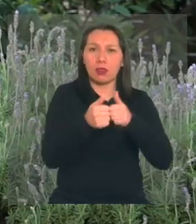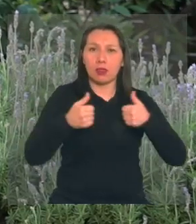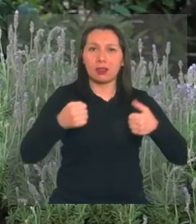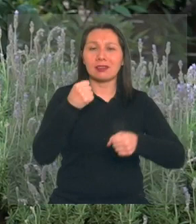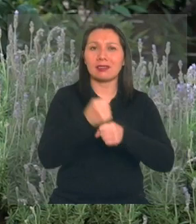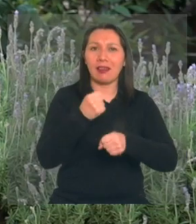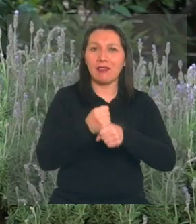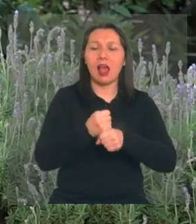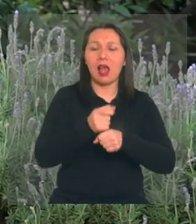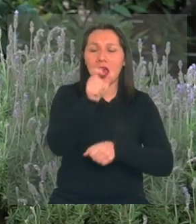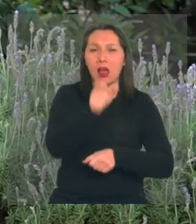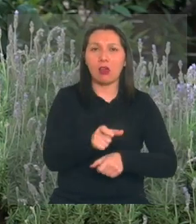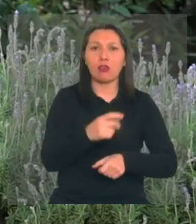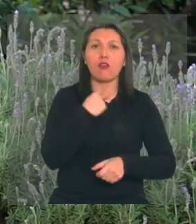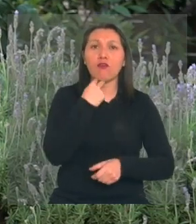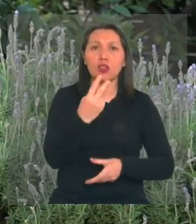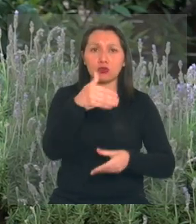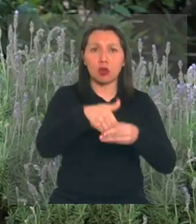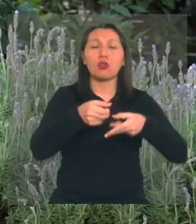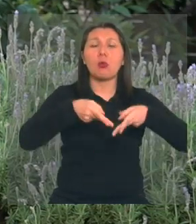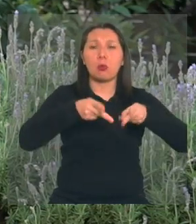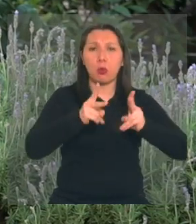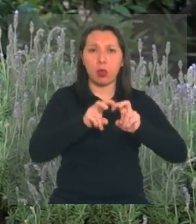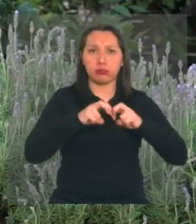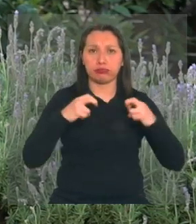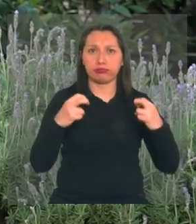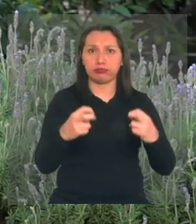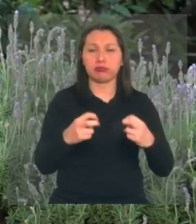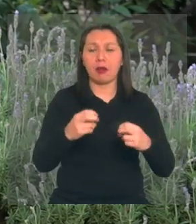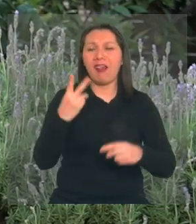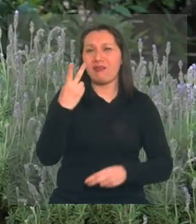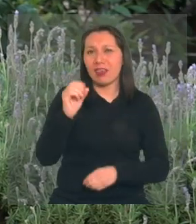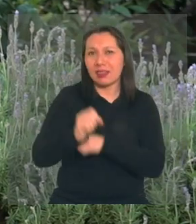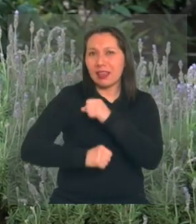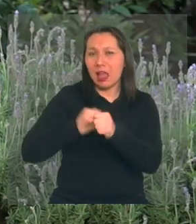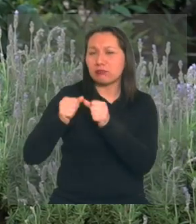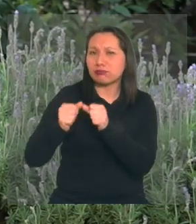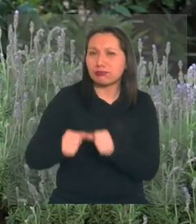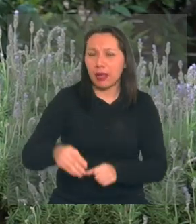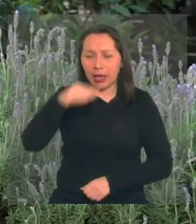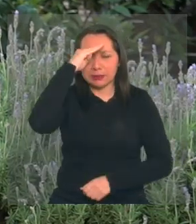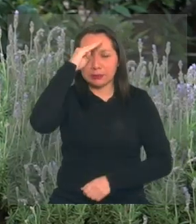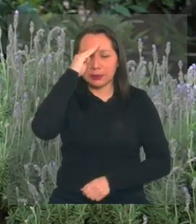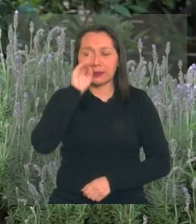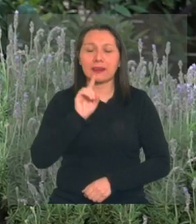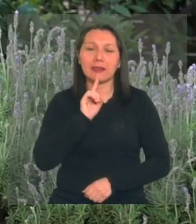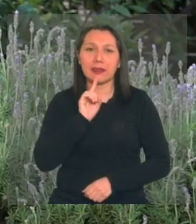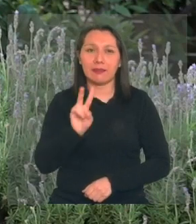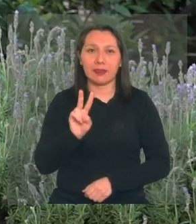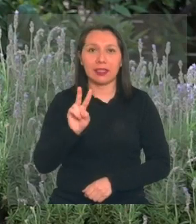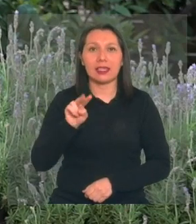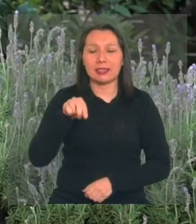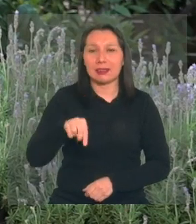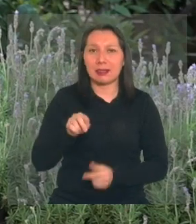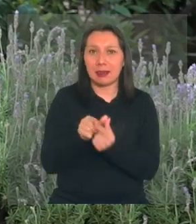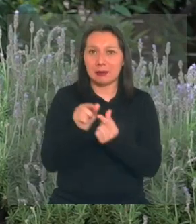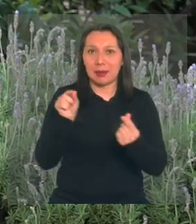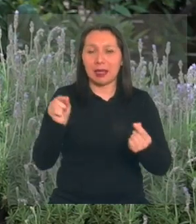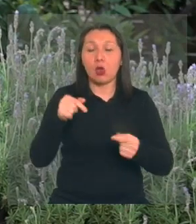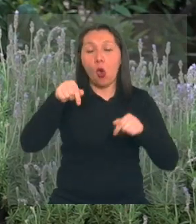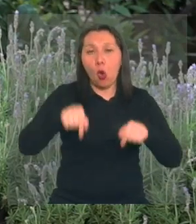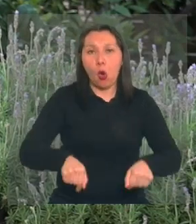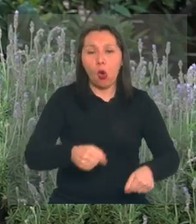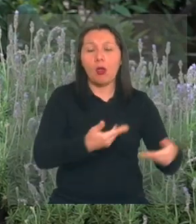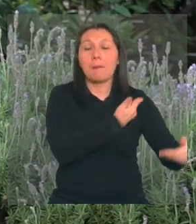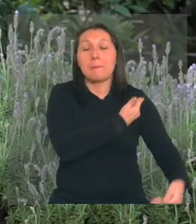con derecho a voz y voto, que también tiene 20 años de experiencia en la Televisión Nacional, y hoy día con la